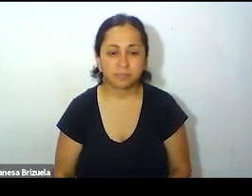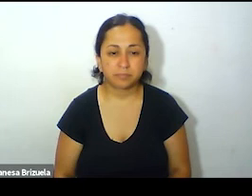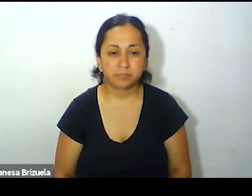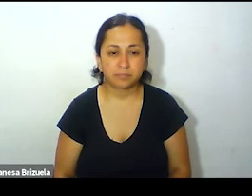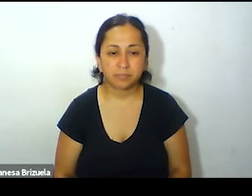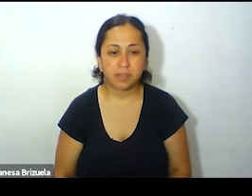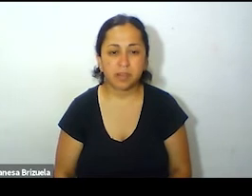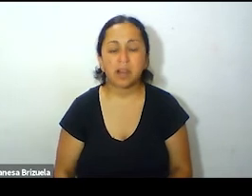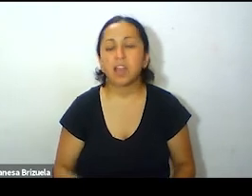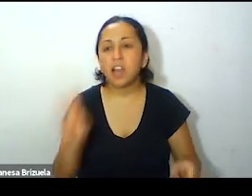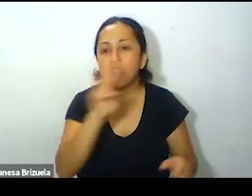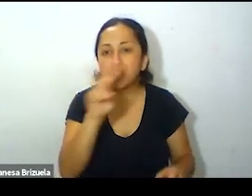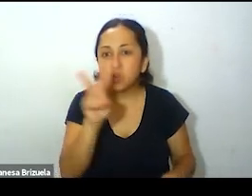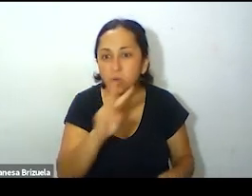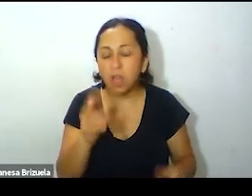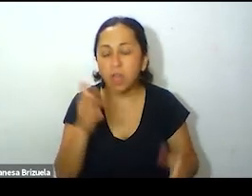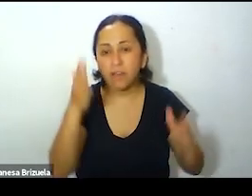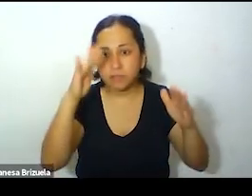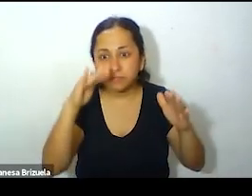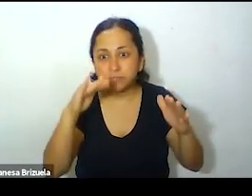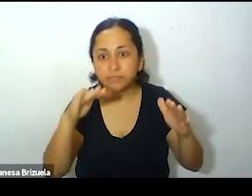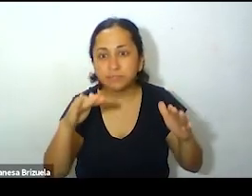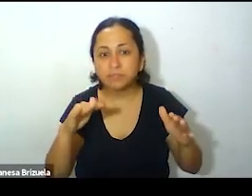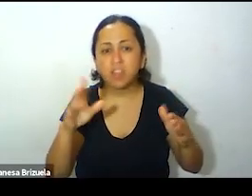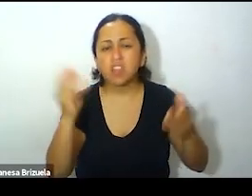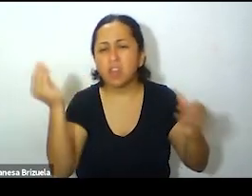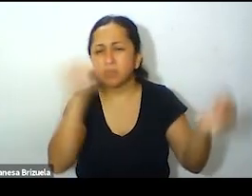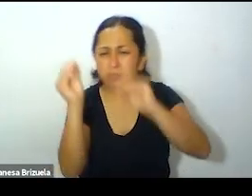un montón de elementos, ¿sí?